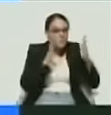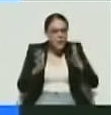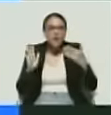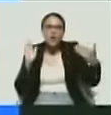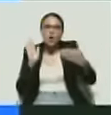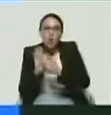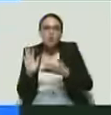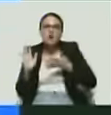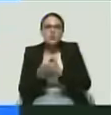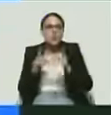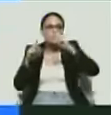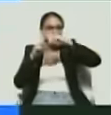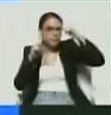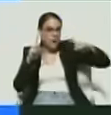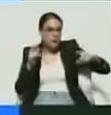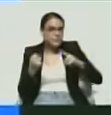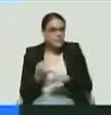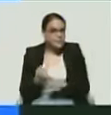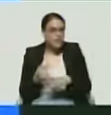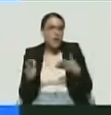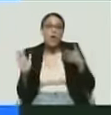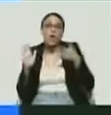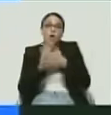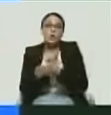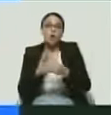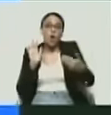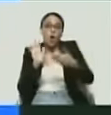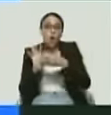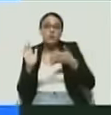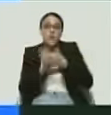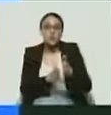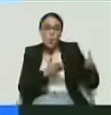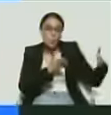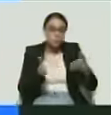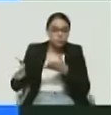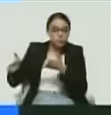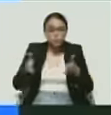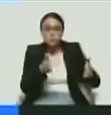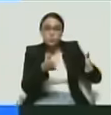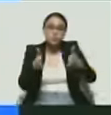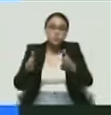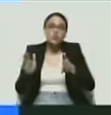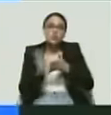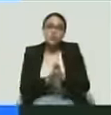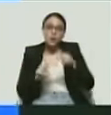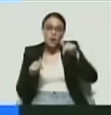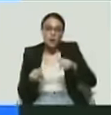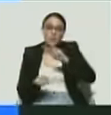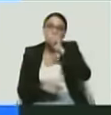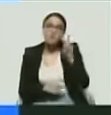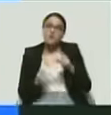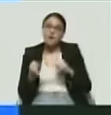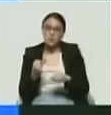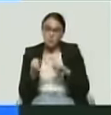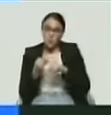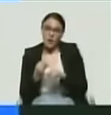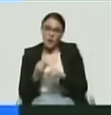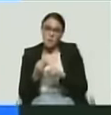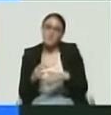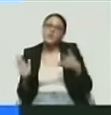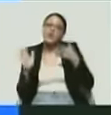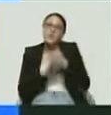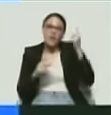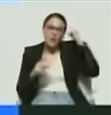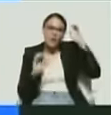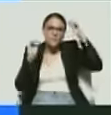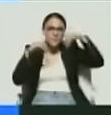eléctrico, contra vías tan importantes como el puente sobre el Orinoco, que estén planificando acciones